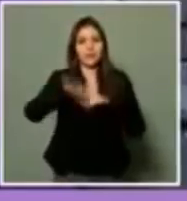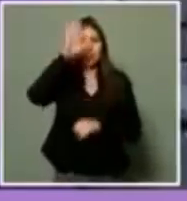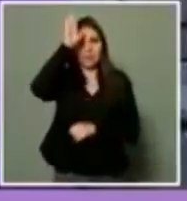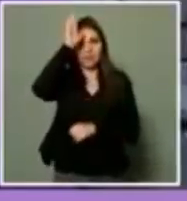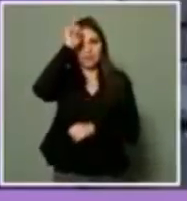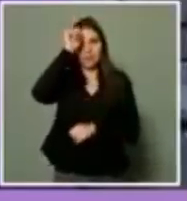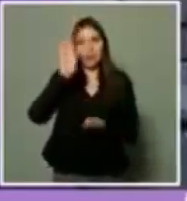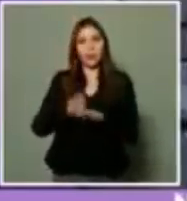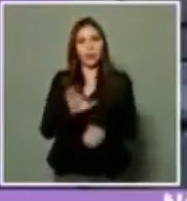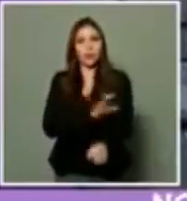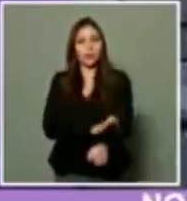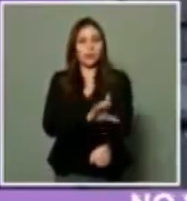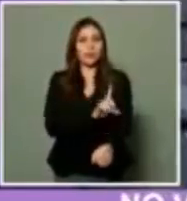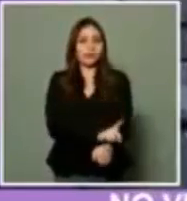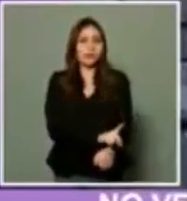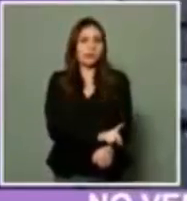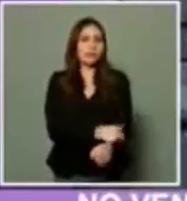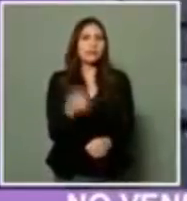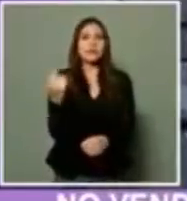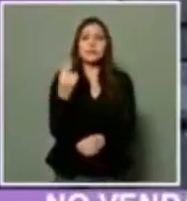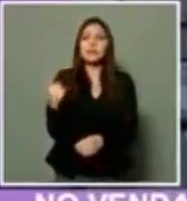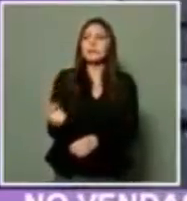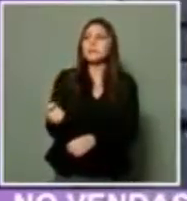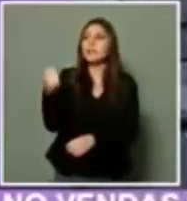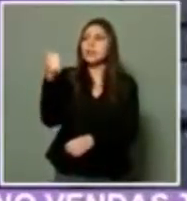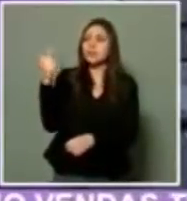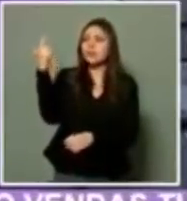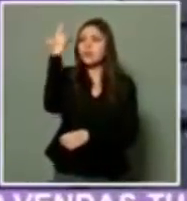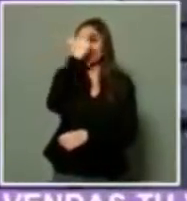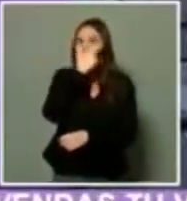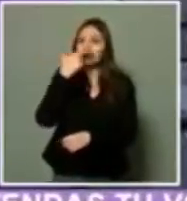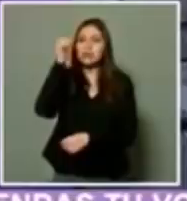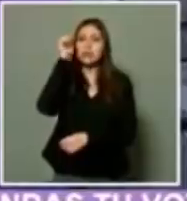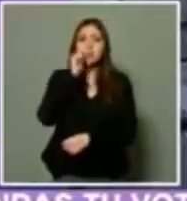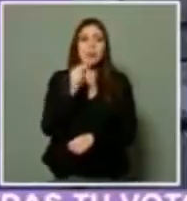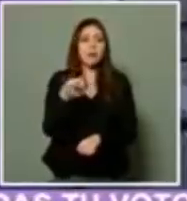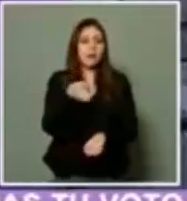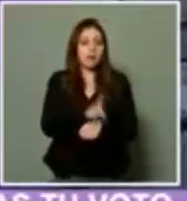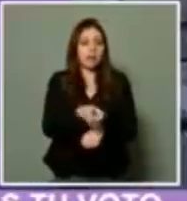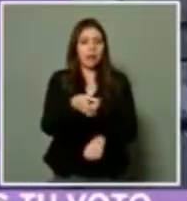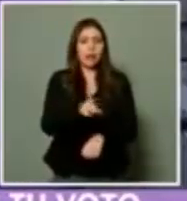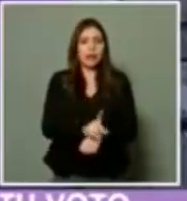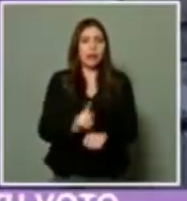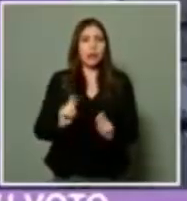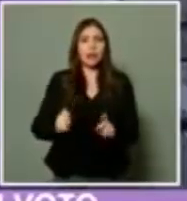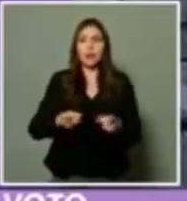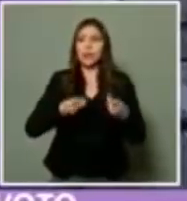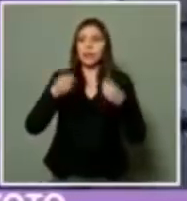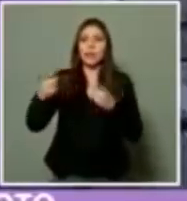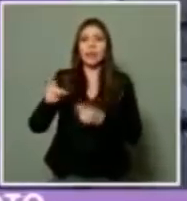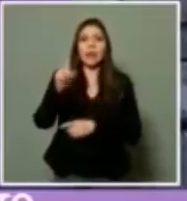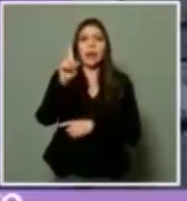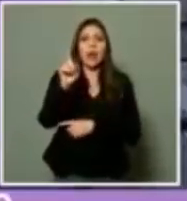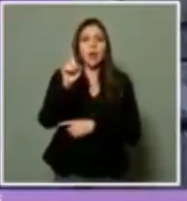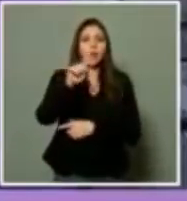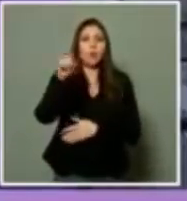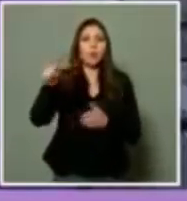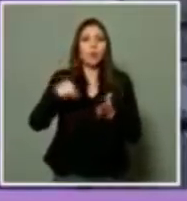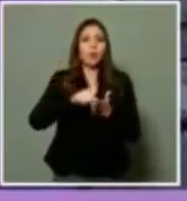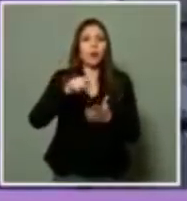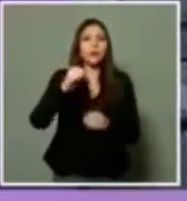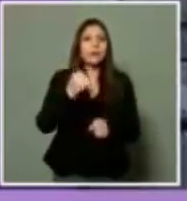coordinación, primeramente tenemos que vigilar que todos los días llegue el agua a los tanques de